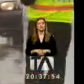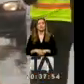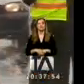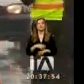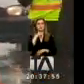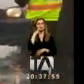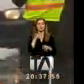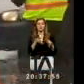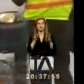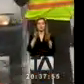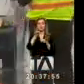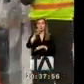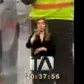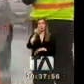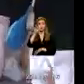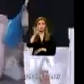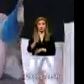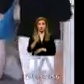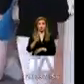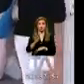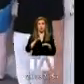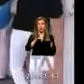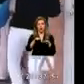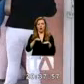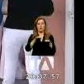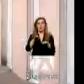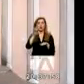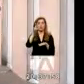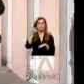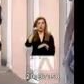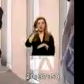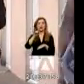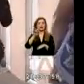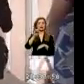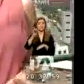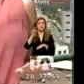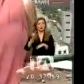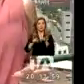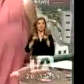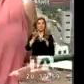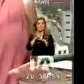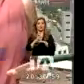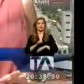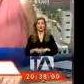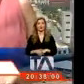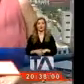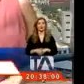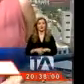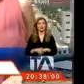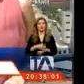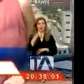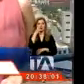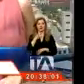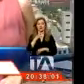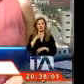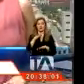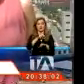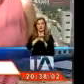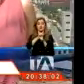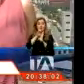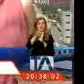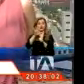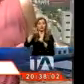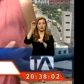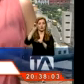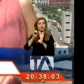feriado de carnaval del 2018 se movilizaron más de 2.100.000 ecuatorianos. La ocupación hotelera fue del 45%.